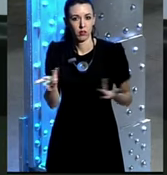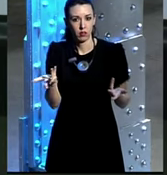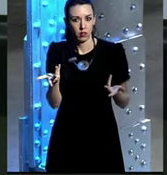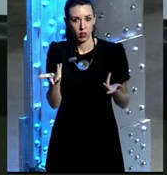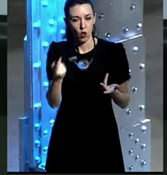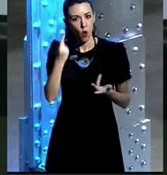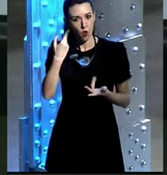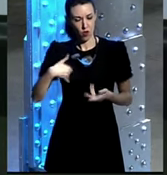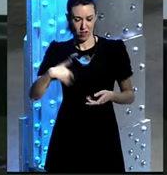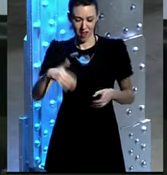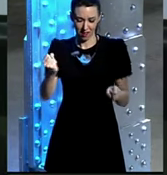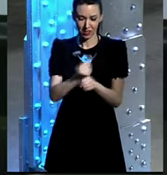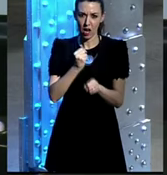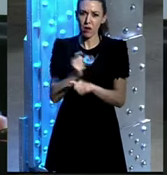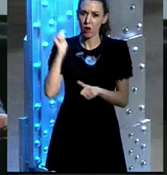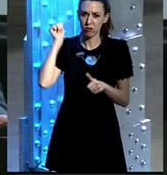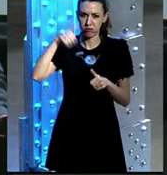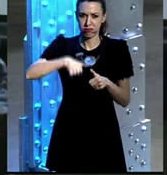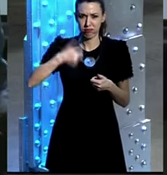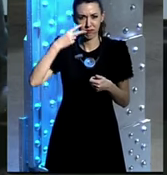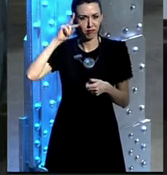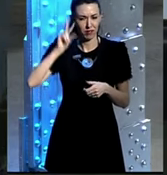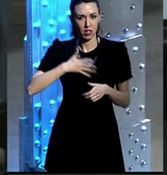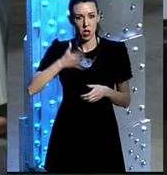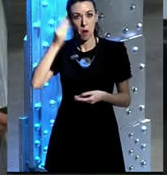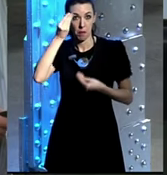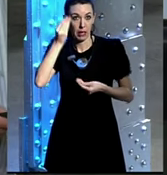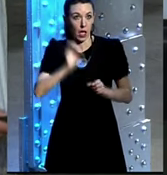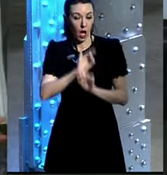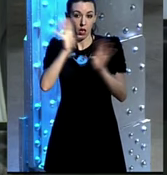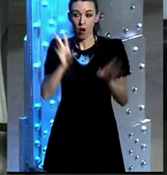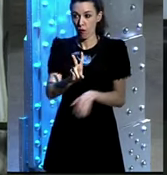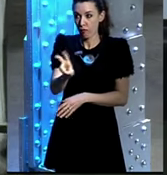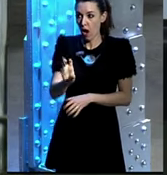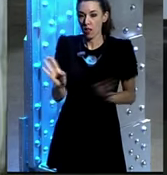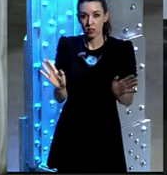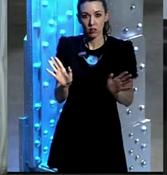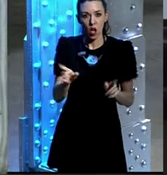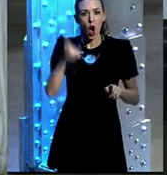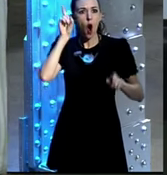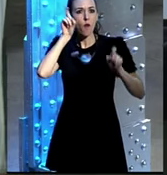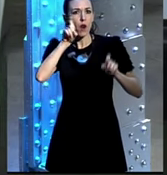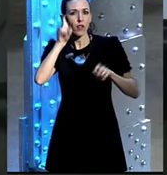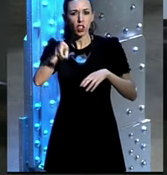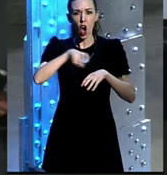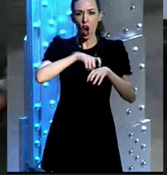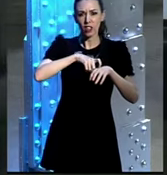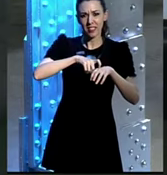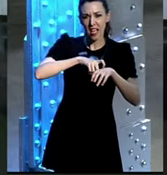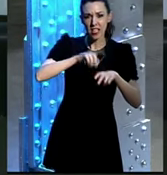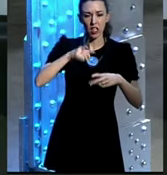Uno que ya tiene su oficio, pues piensa en lo obvio, ¿vale? Profesor en psiquiatría en la